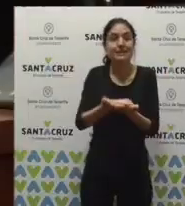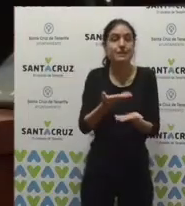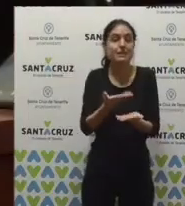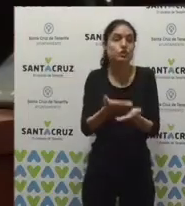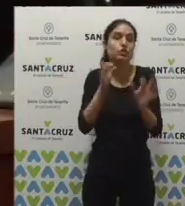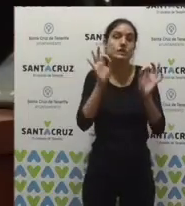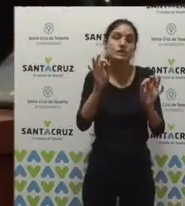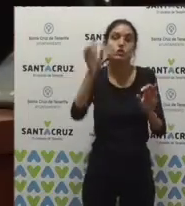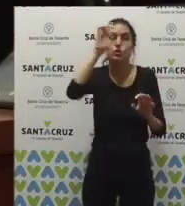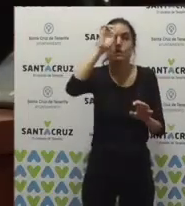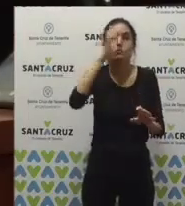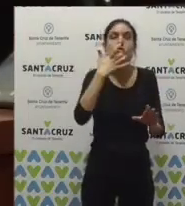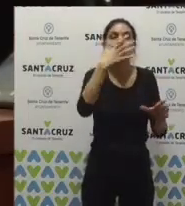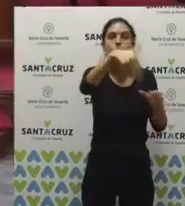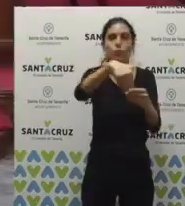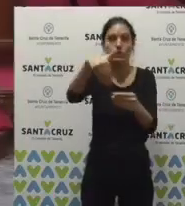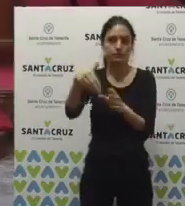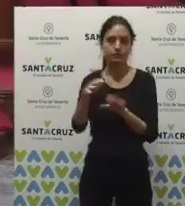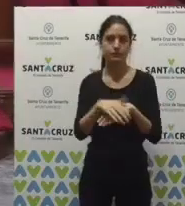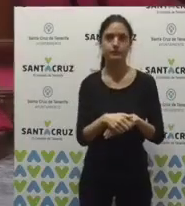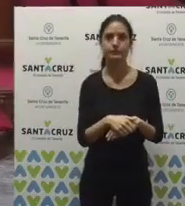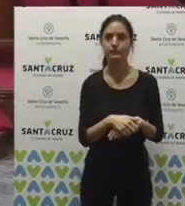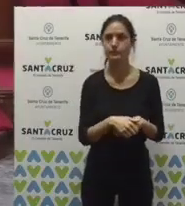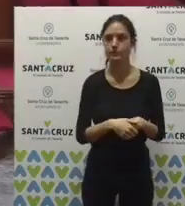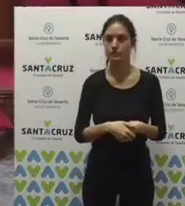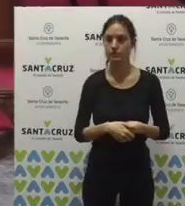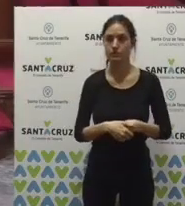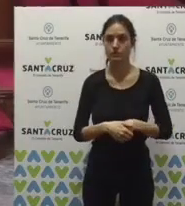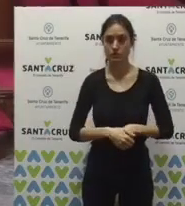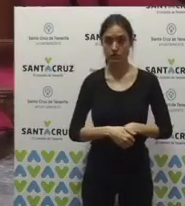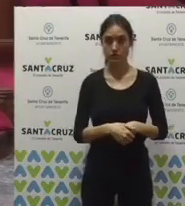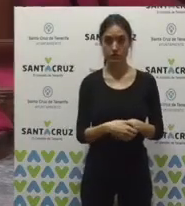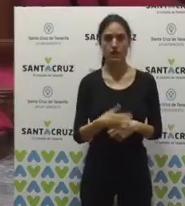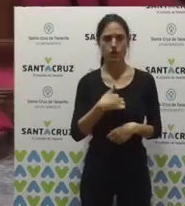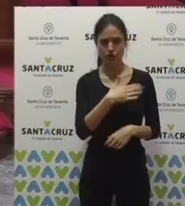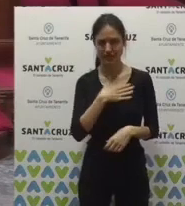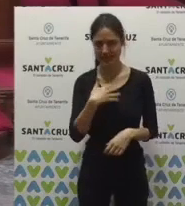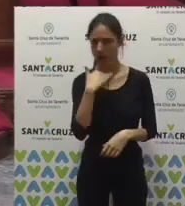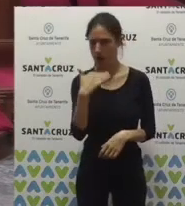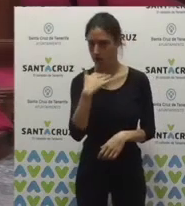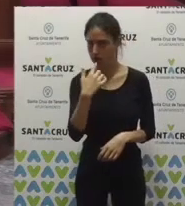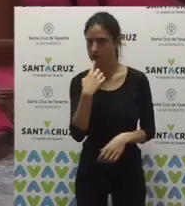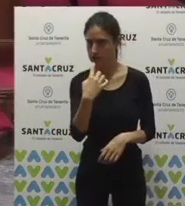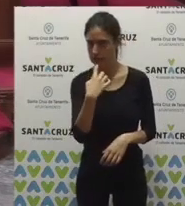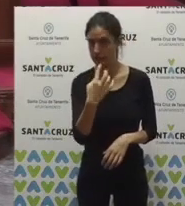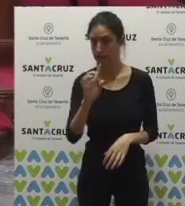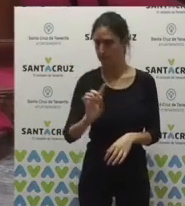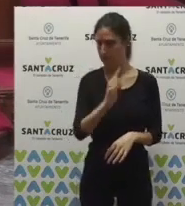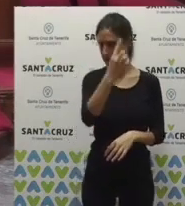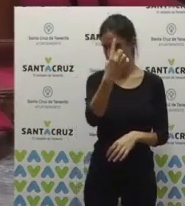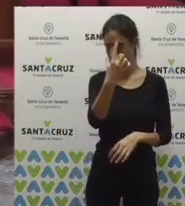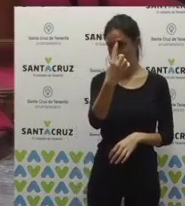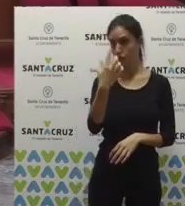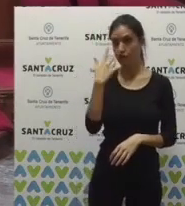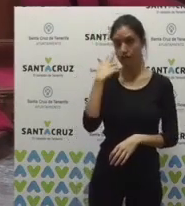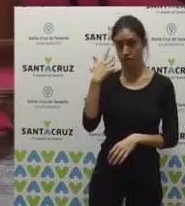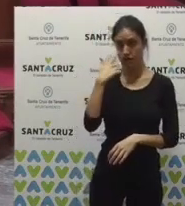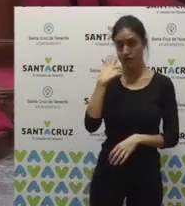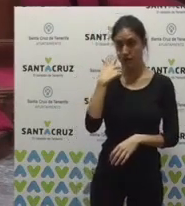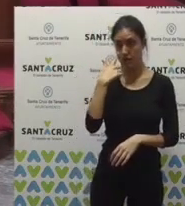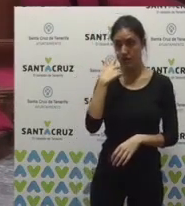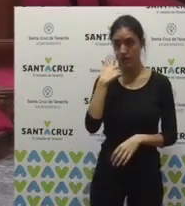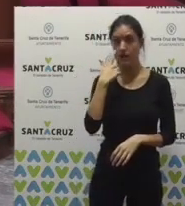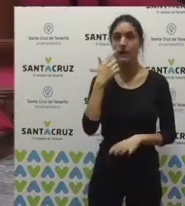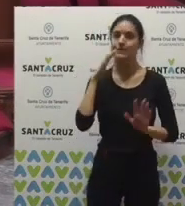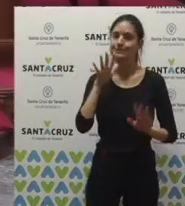gracias los ojos ellos querían seguir algunas cosas en primer lugar como viéndole ha llamado a la cuestión a pesar de utilizar